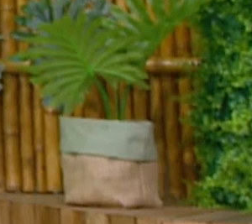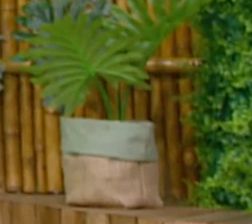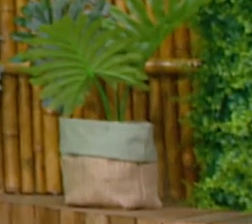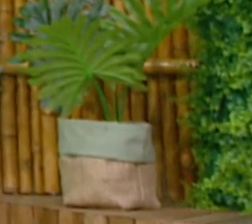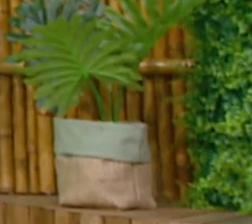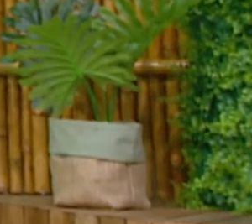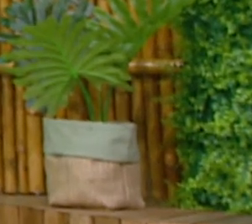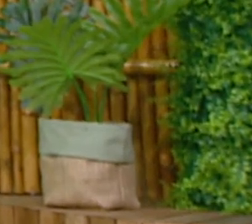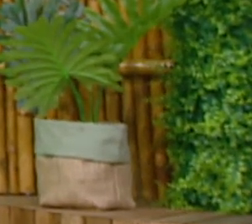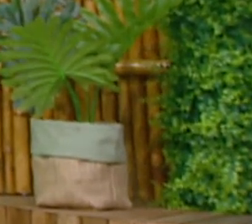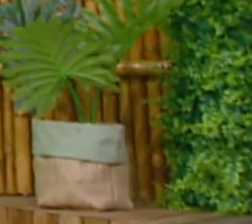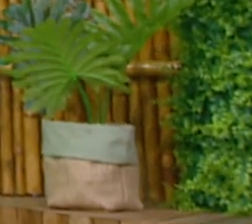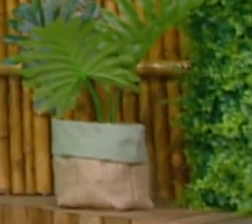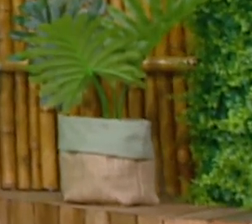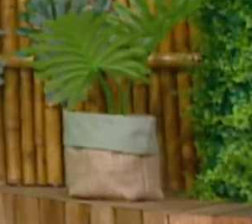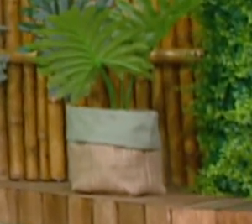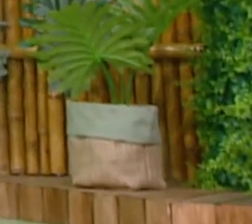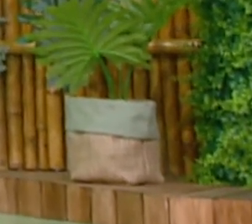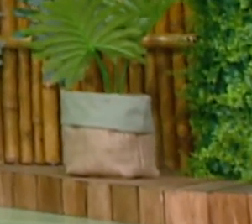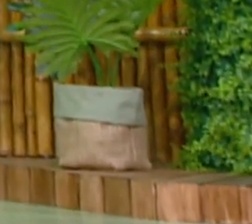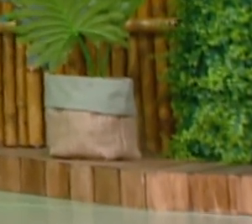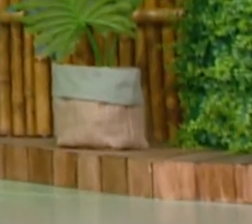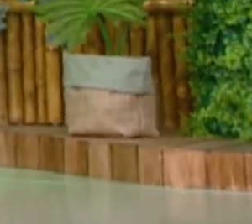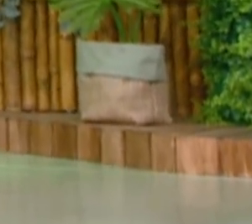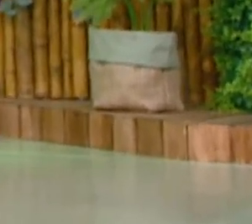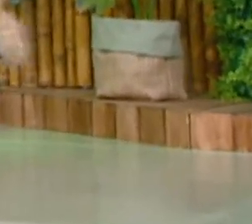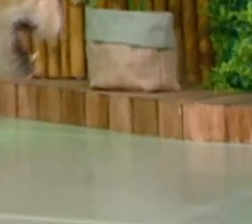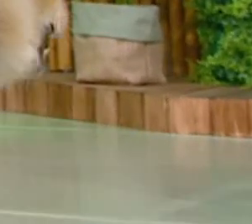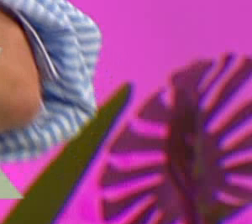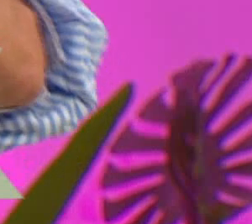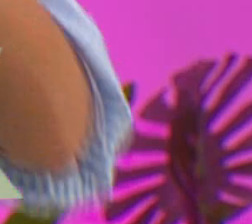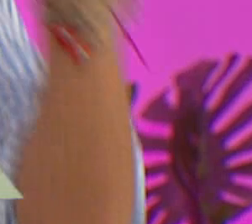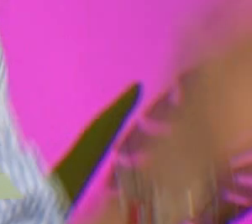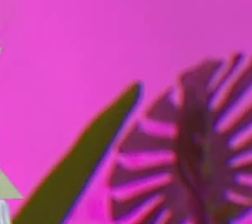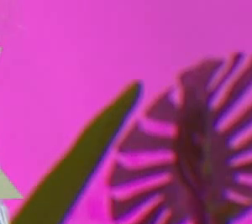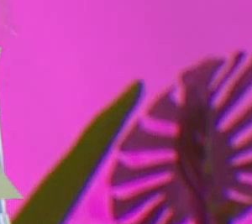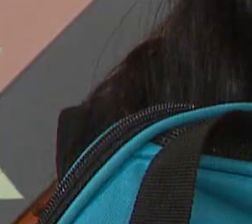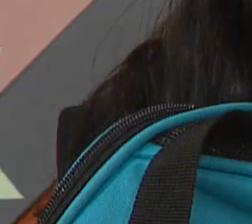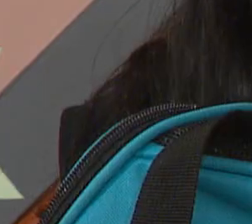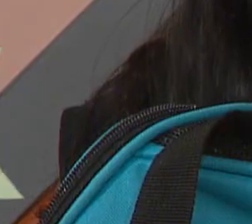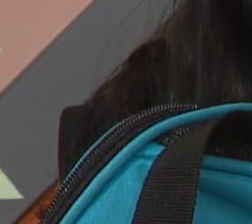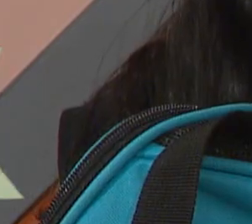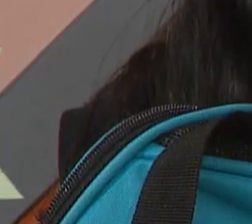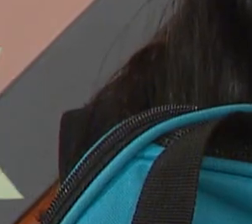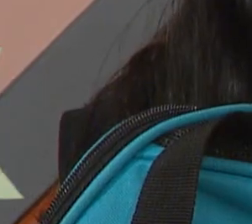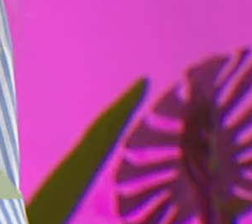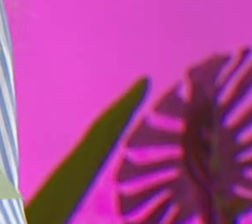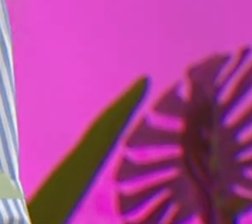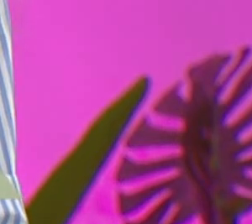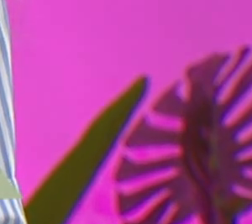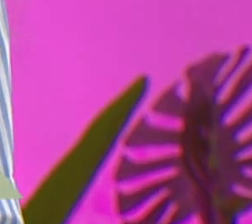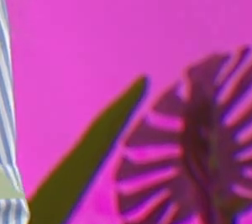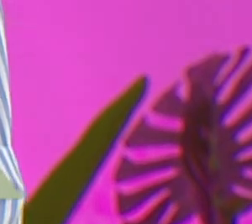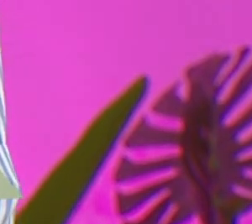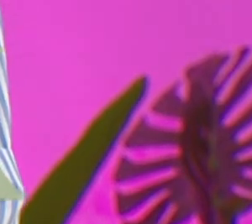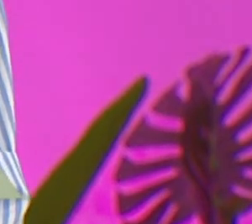estábamos haciendo Amores Perros la primera vez y bueno, y Rumbita que me la regalaron. La mujer tiene 400 perros. ¿Cómo se llega a 400?